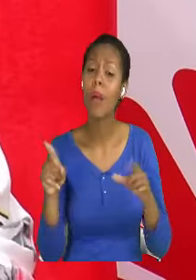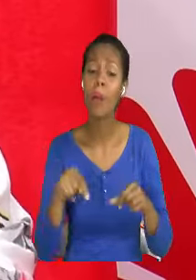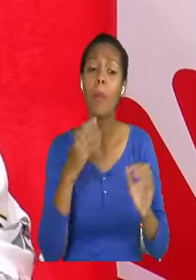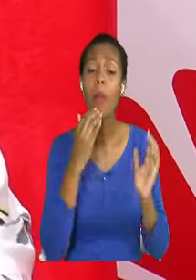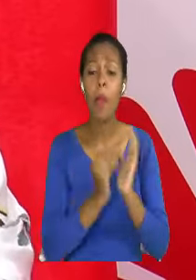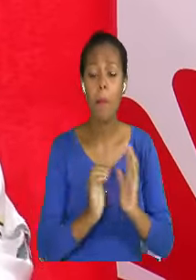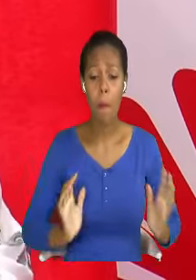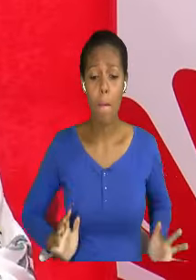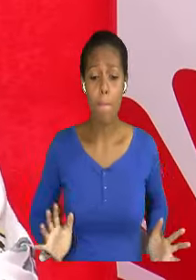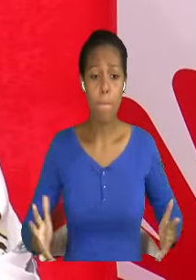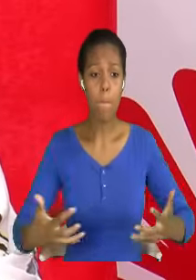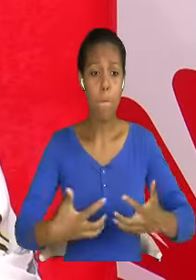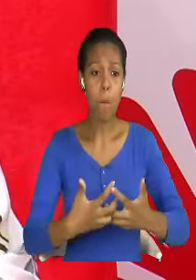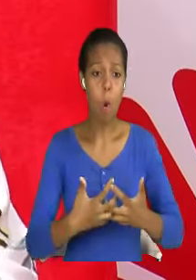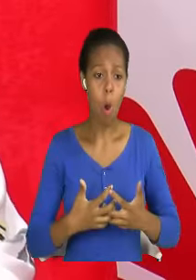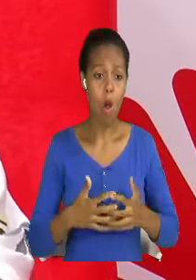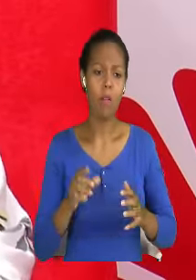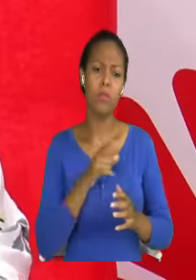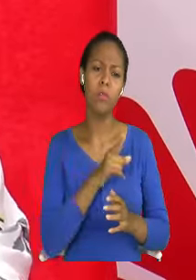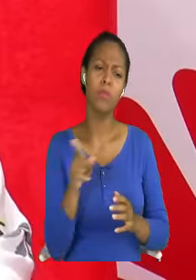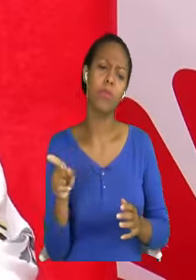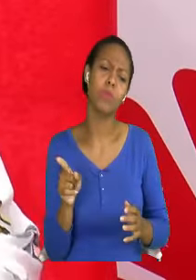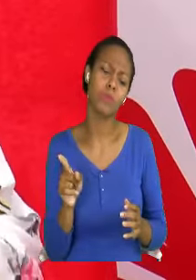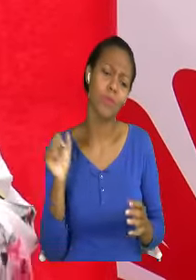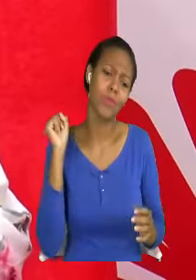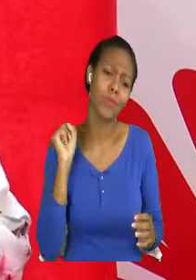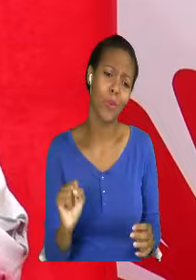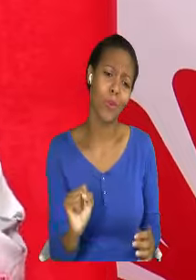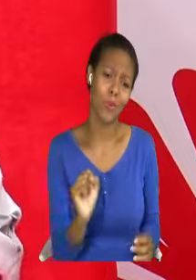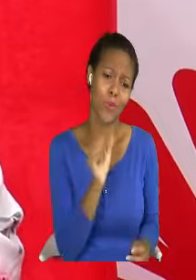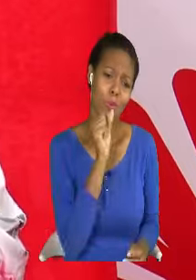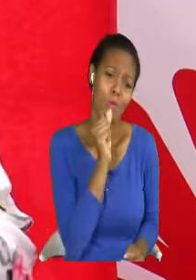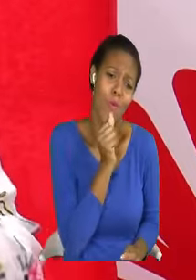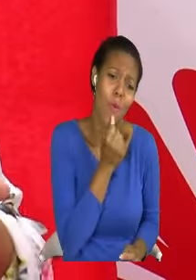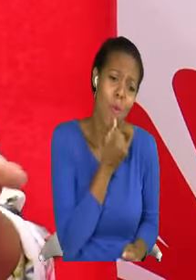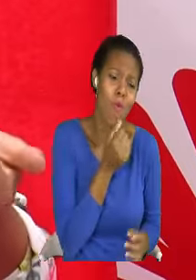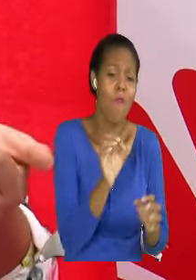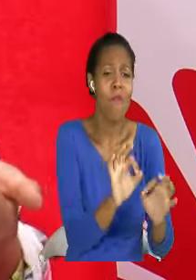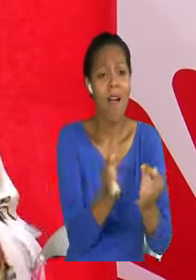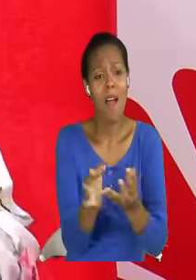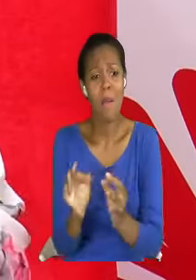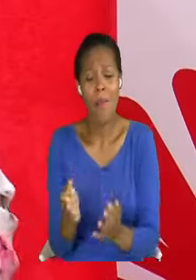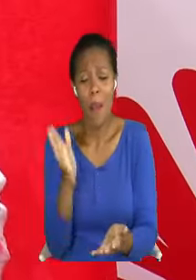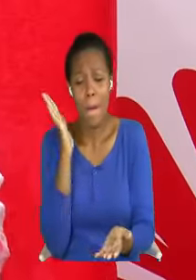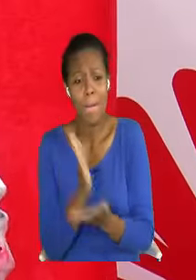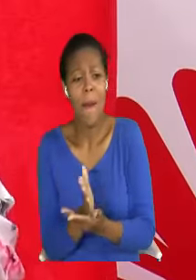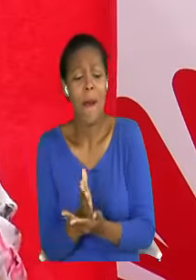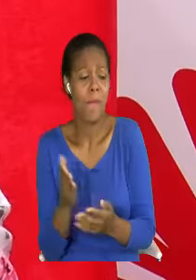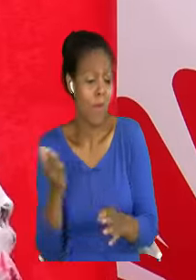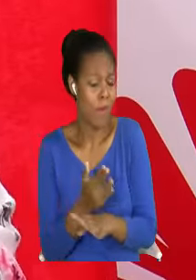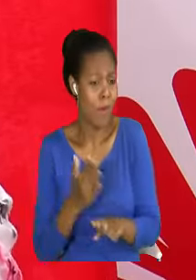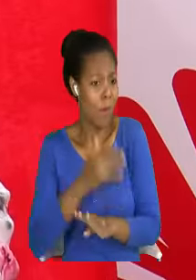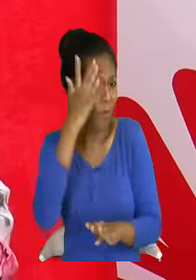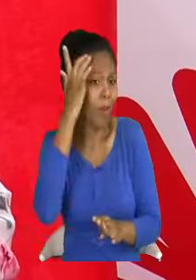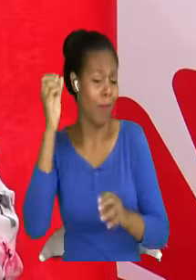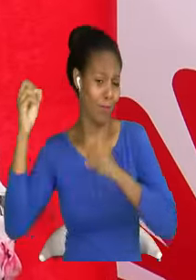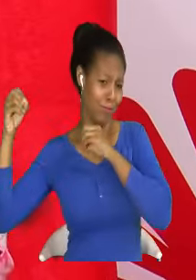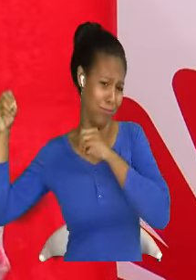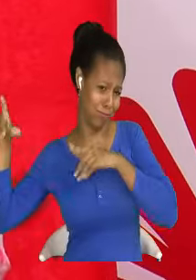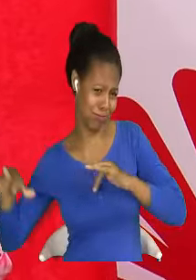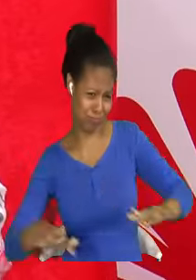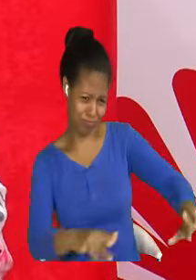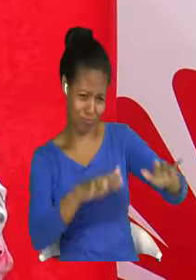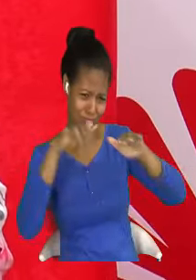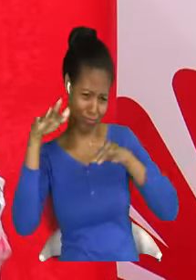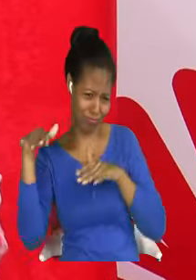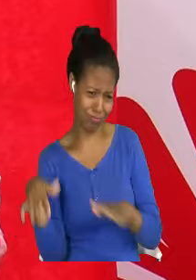esa avalancha, todas las familias pues que quedaron ahí como cortadas por esta avalancha. A todos ellos mandarle un